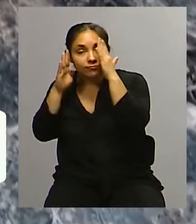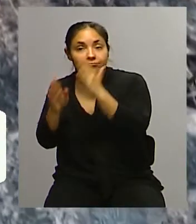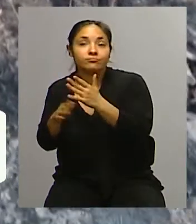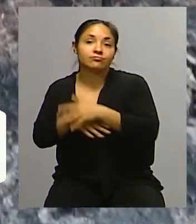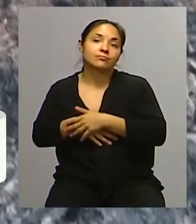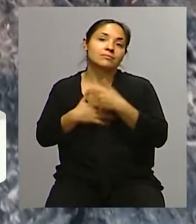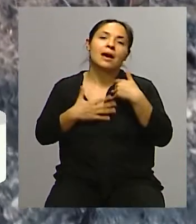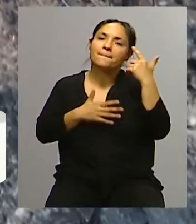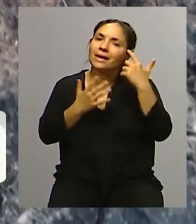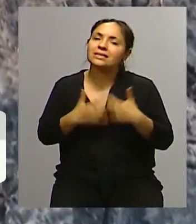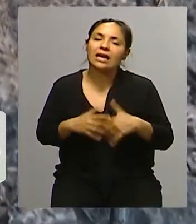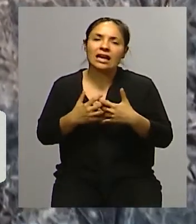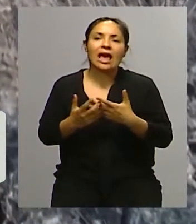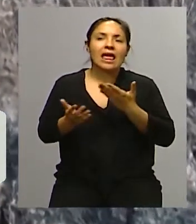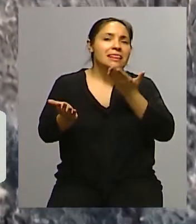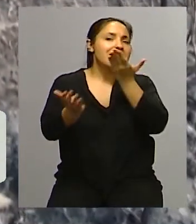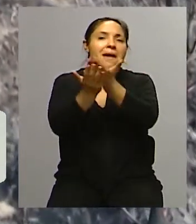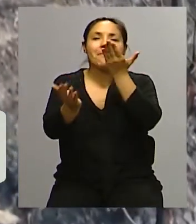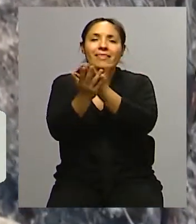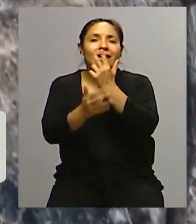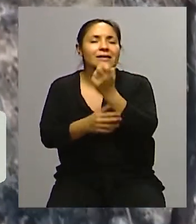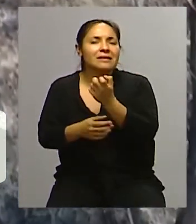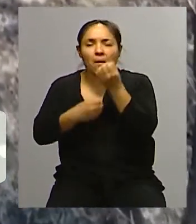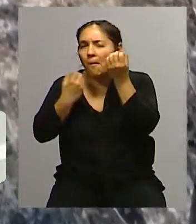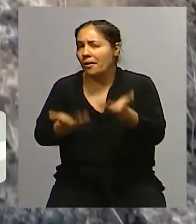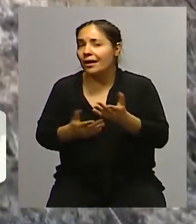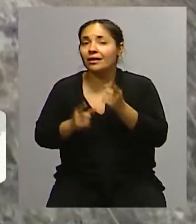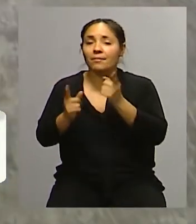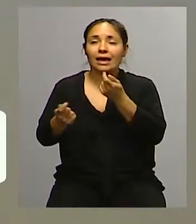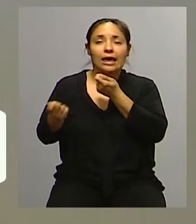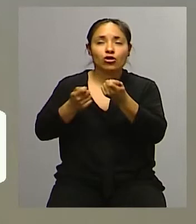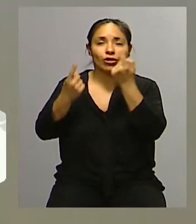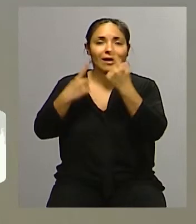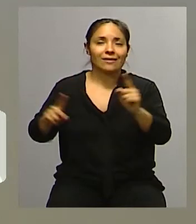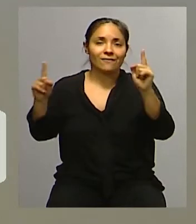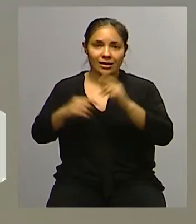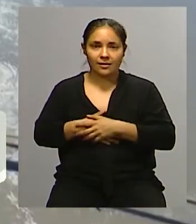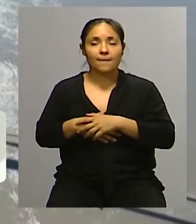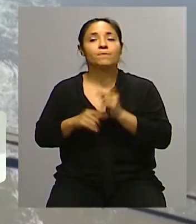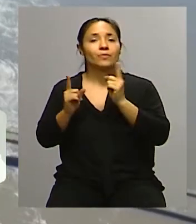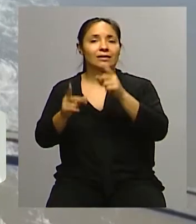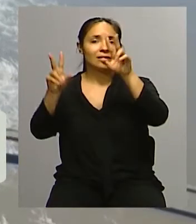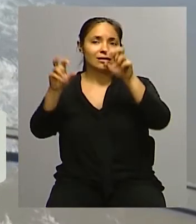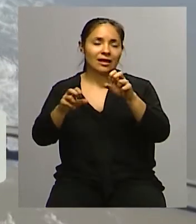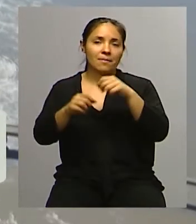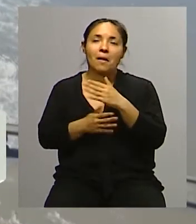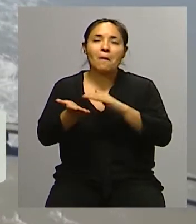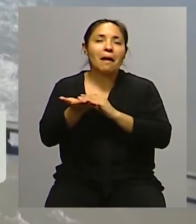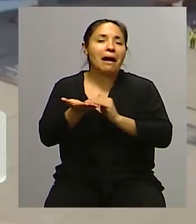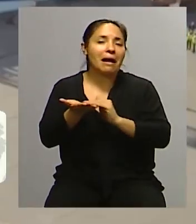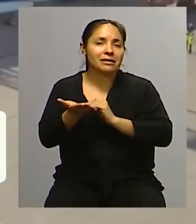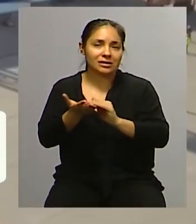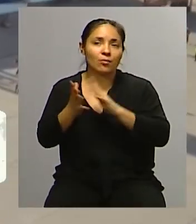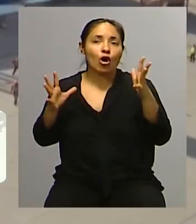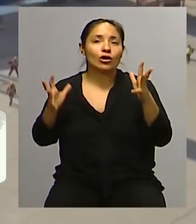esta demanda energética y cómo hacemos para gestionarla de manera diferente? Y este tema es un tema central cuando hablamos de